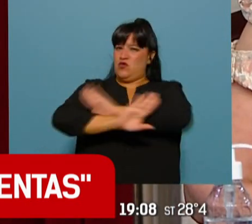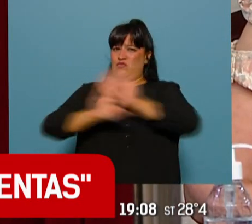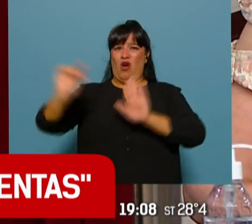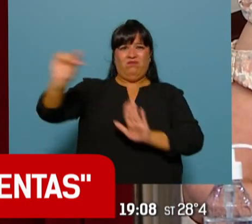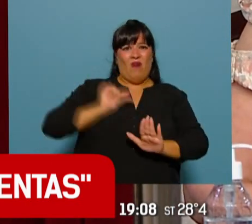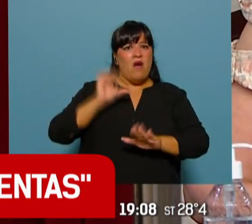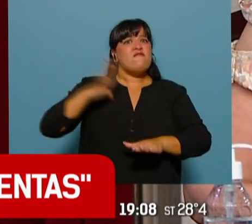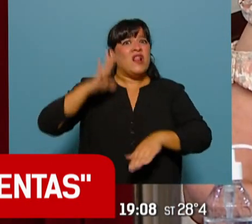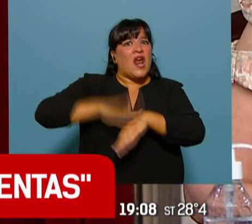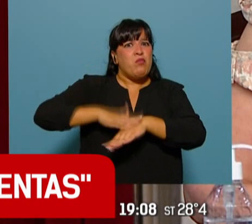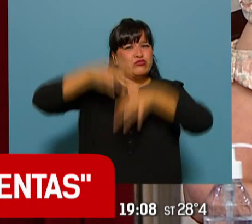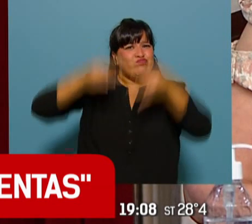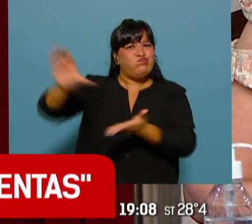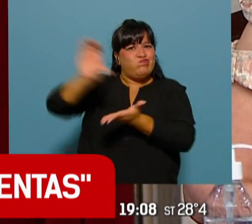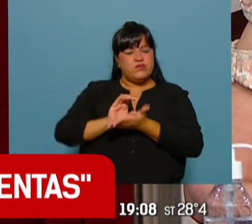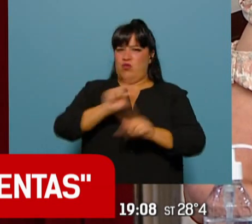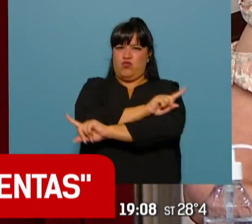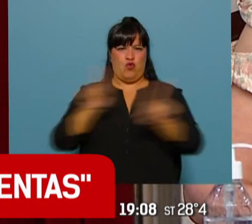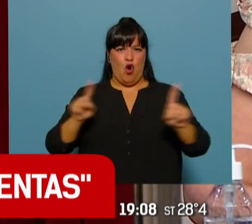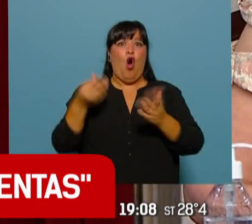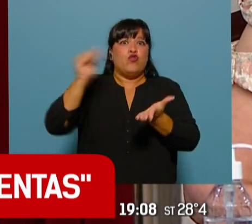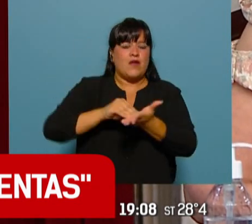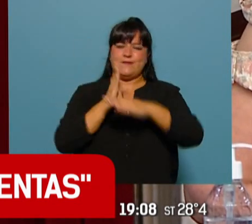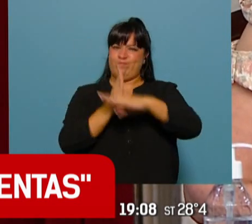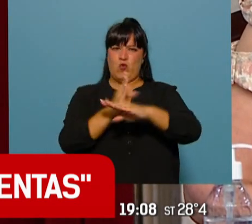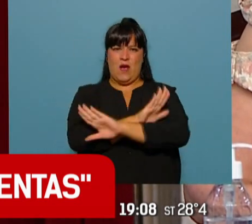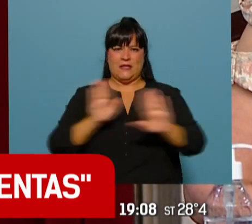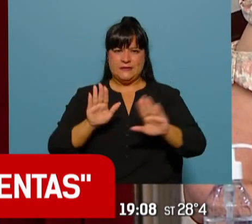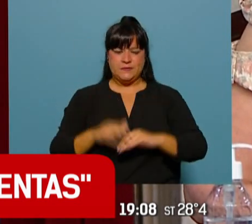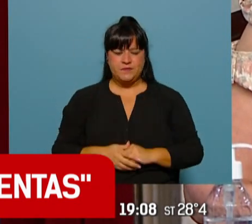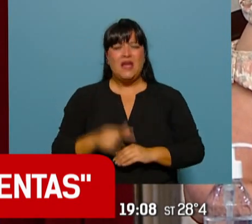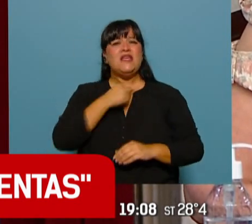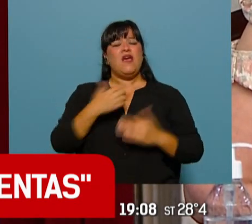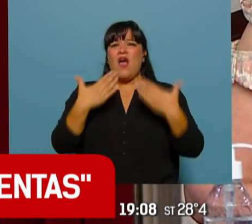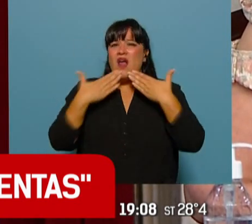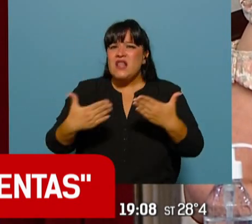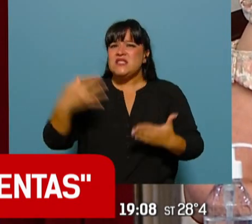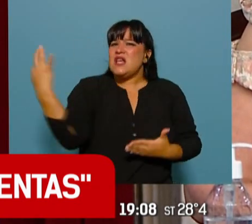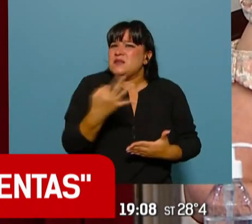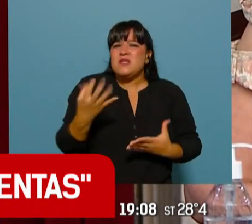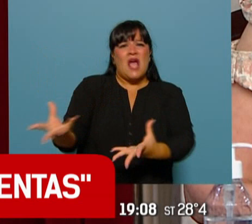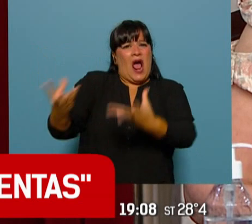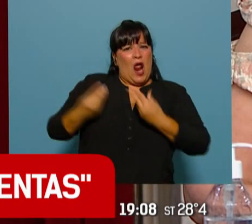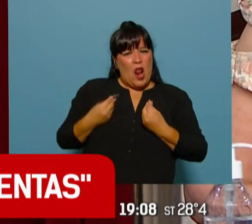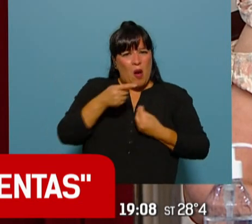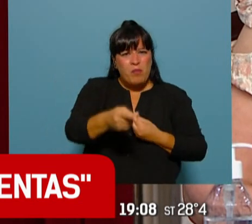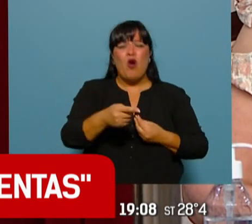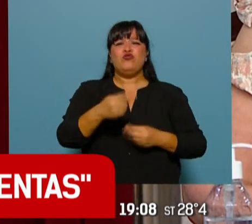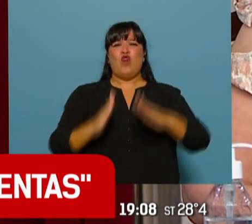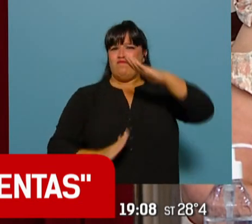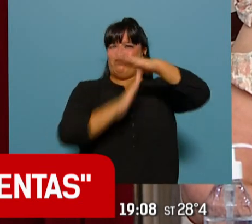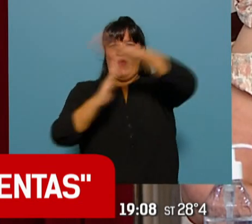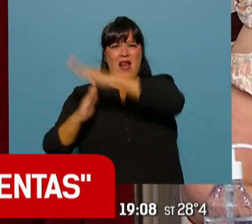créditos irresponsables. Quiero agradecer muy especialmente el apoyo que recibí de líderes y lideresas